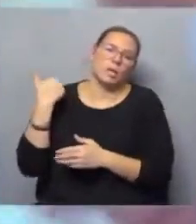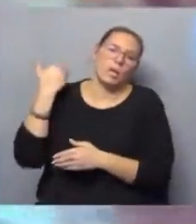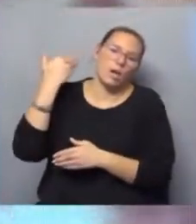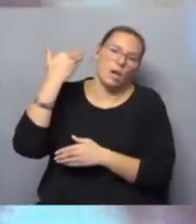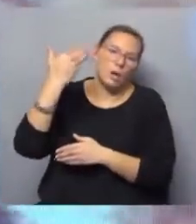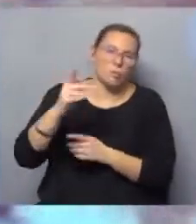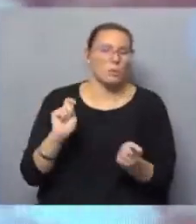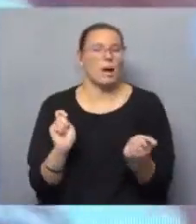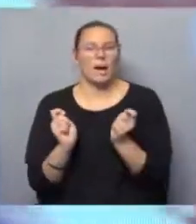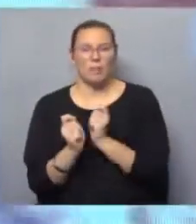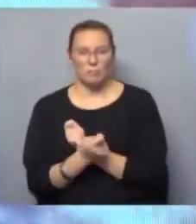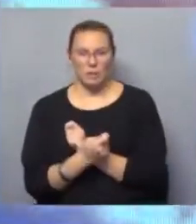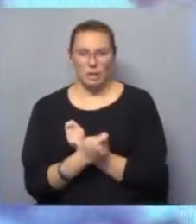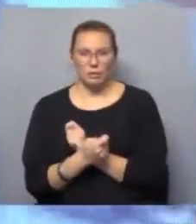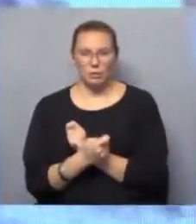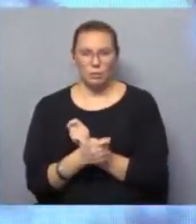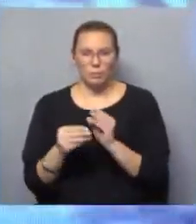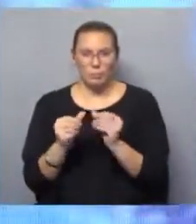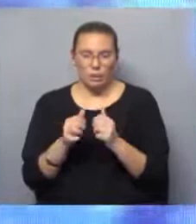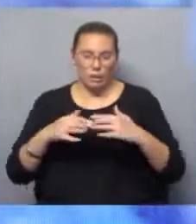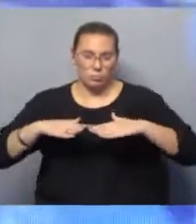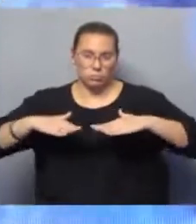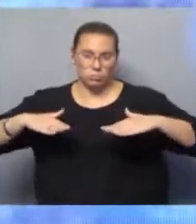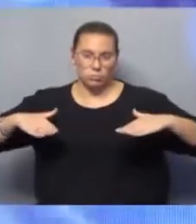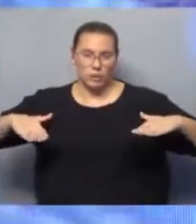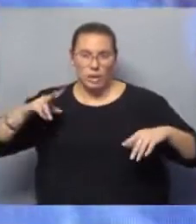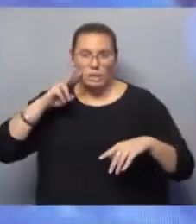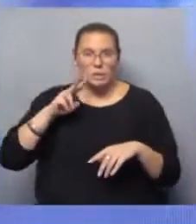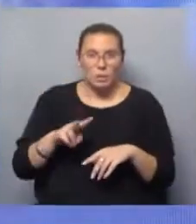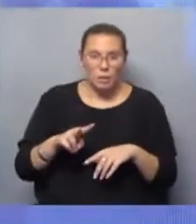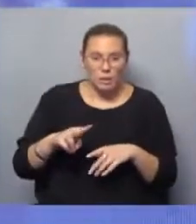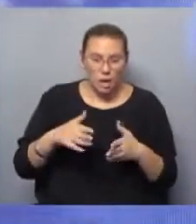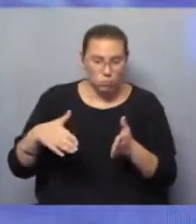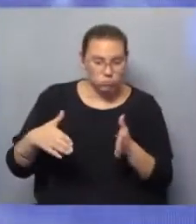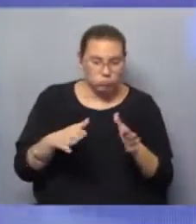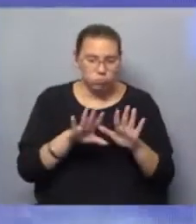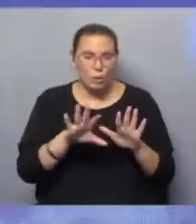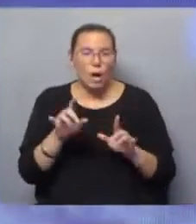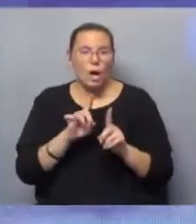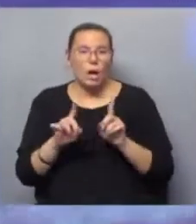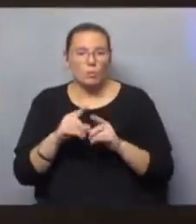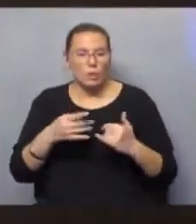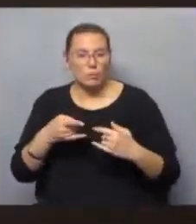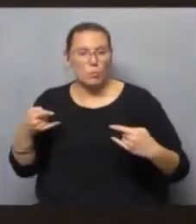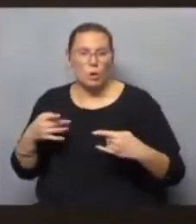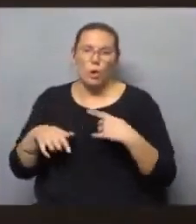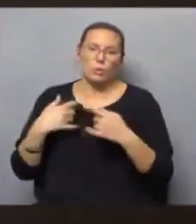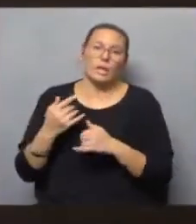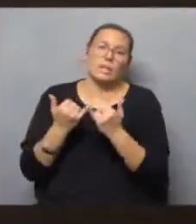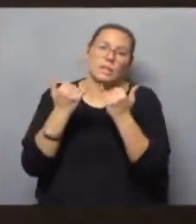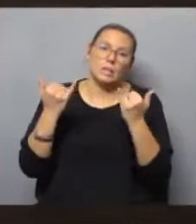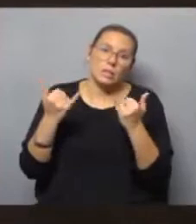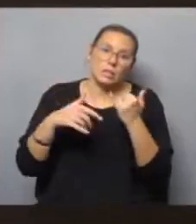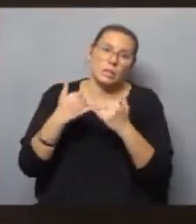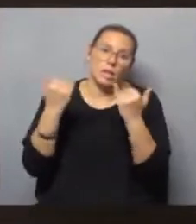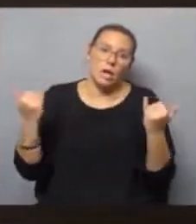esas zonas de la corteza. Al separarse se veían franjas a lo largo de toda la corteza, que unas estaban polarizadas en un sentido y al tiempo existía otra que estaba